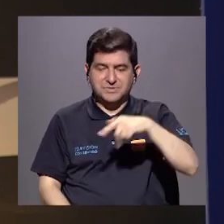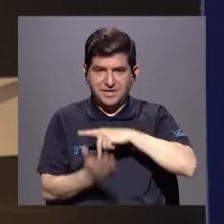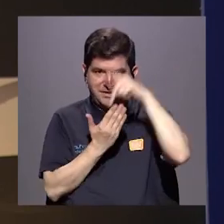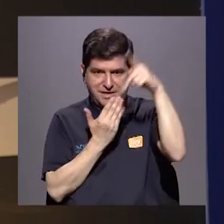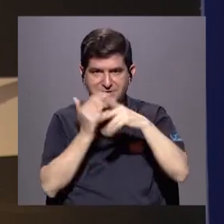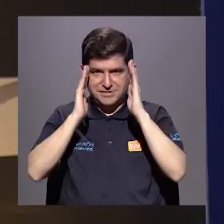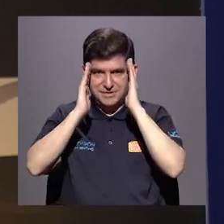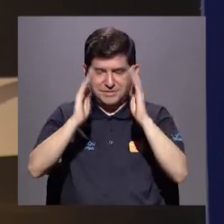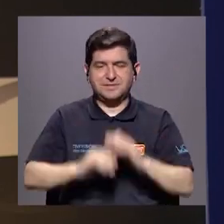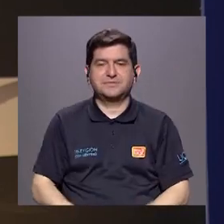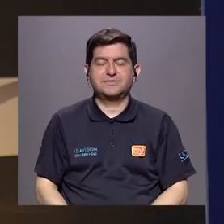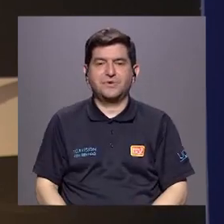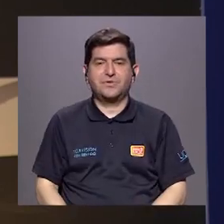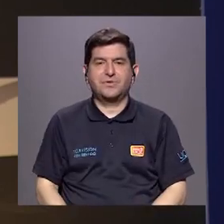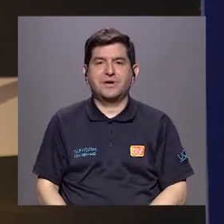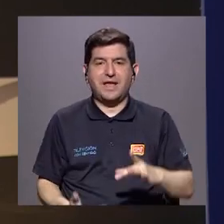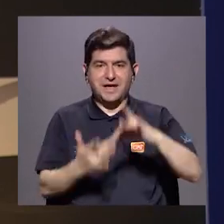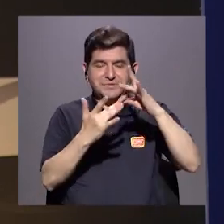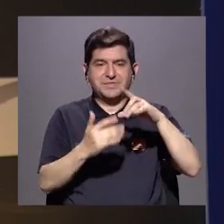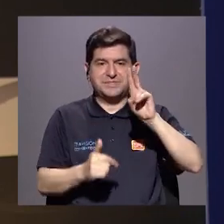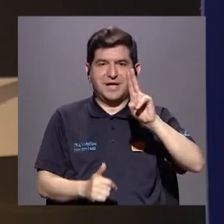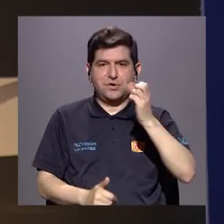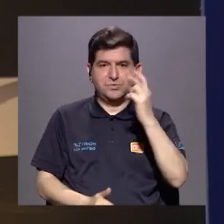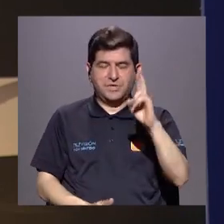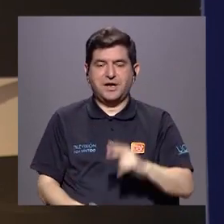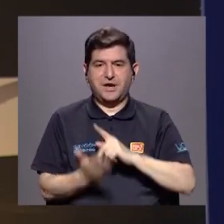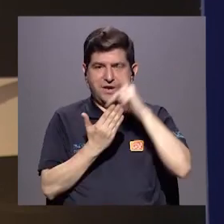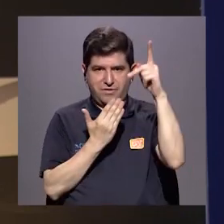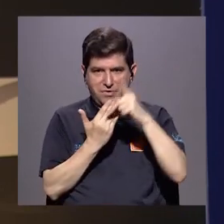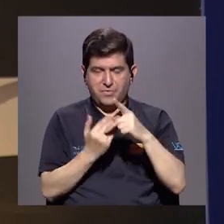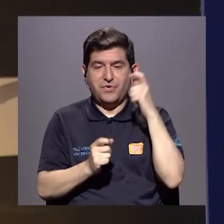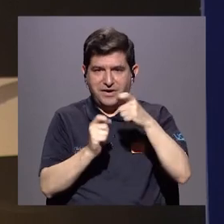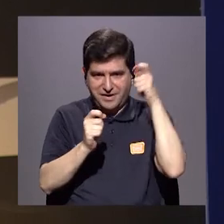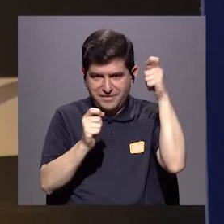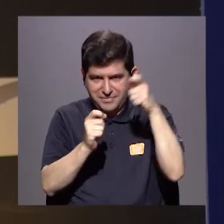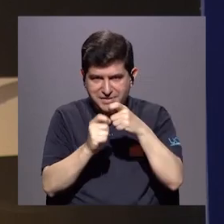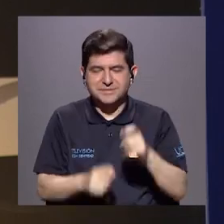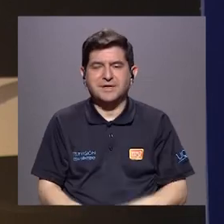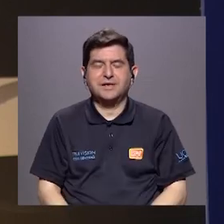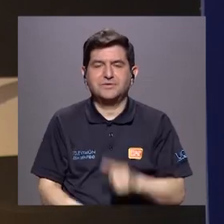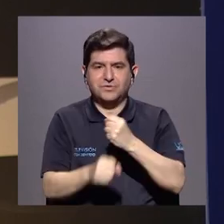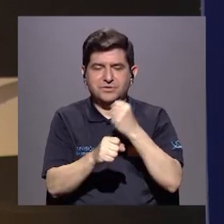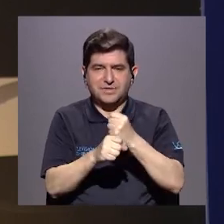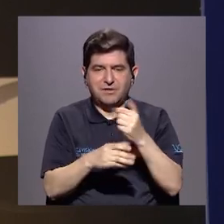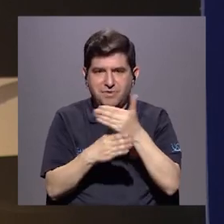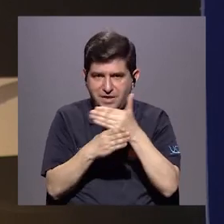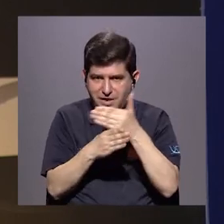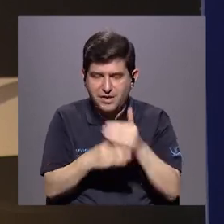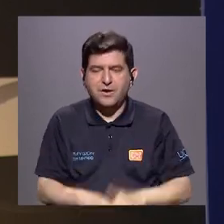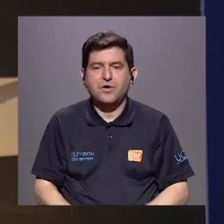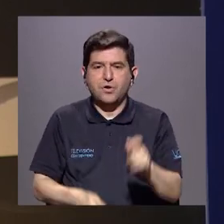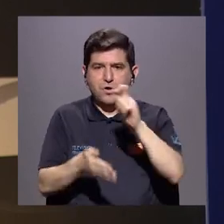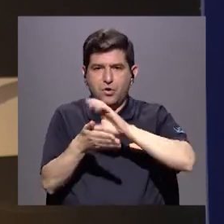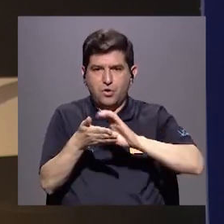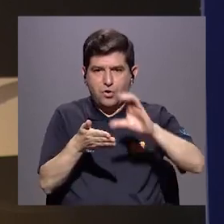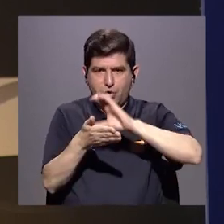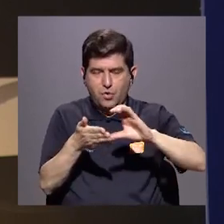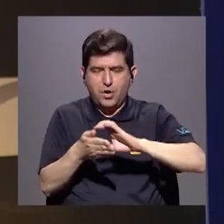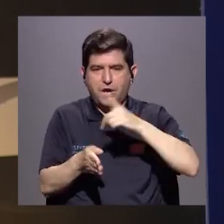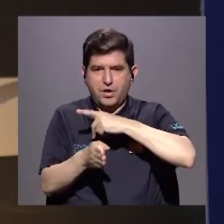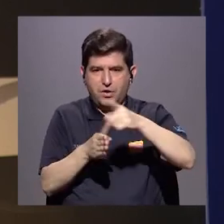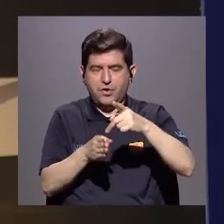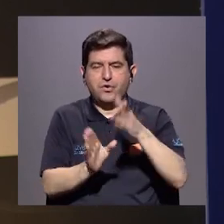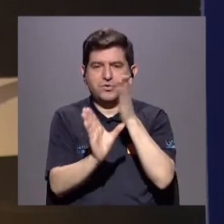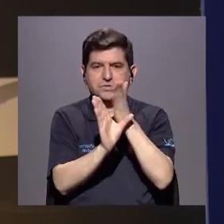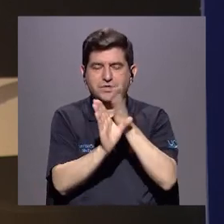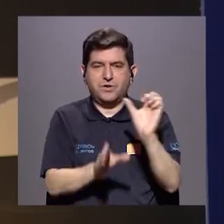espacio especiales acr este programa específicamente es coproducido por el colegio de profesionales en psicología